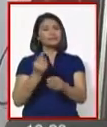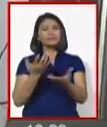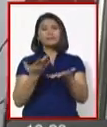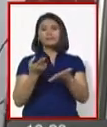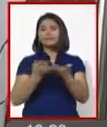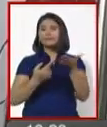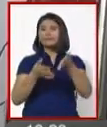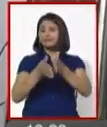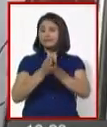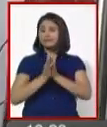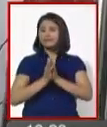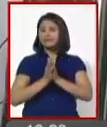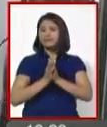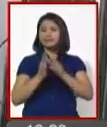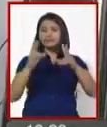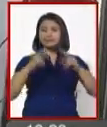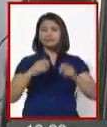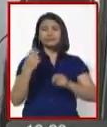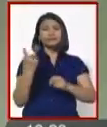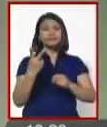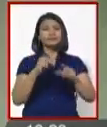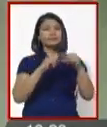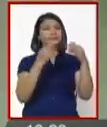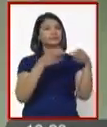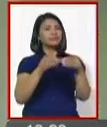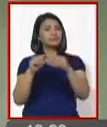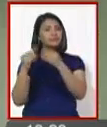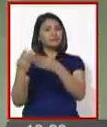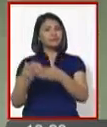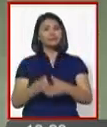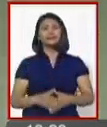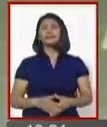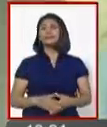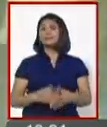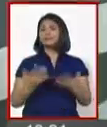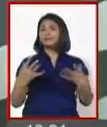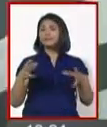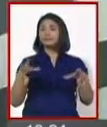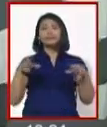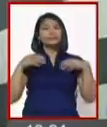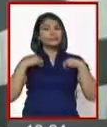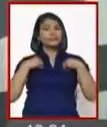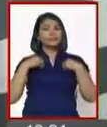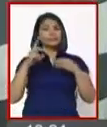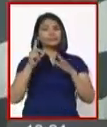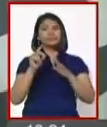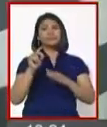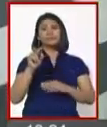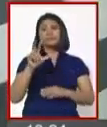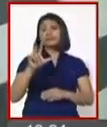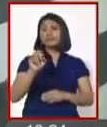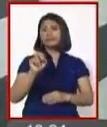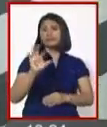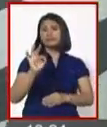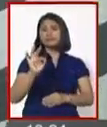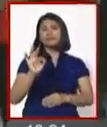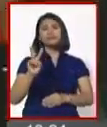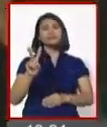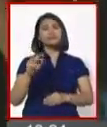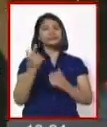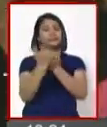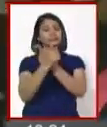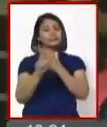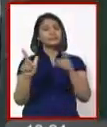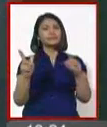ellos solicitan, entonces habría que analizar ambas partes. El sector salud también rechaza el decreto supremo 3092, que autoriza la